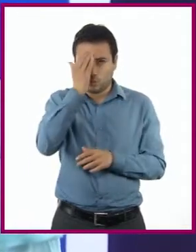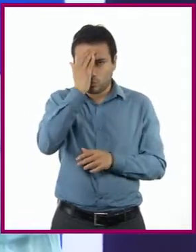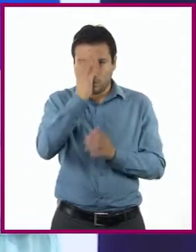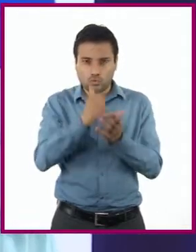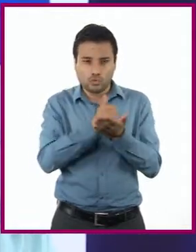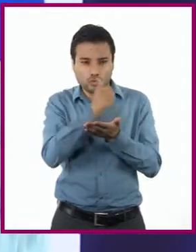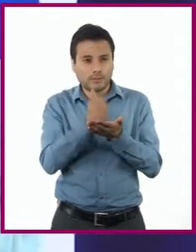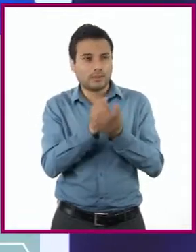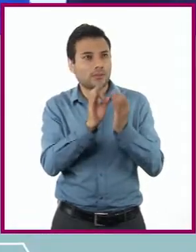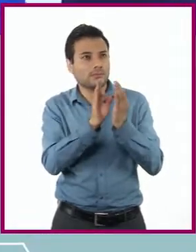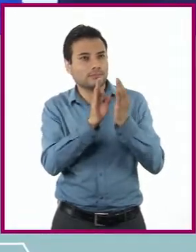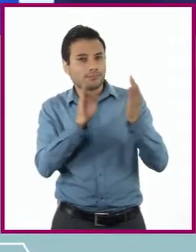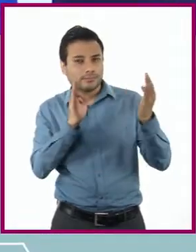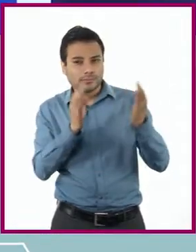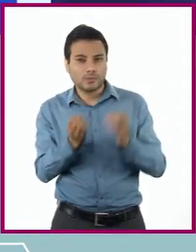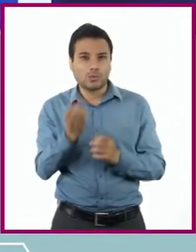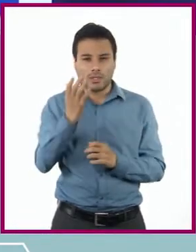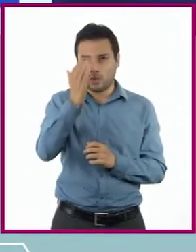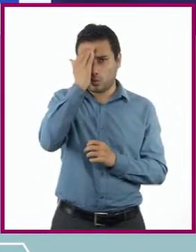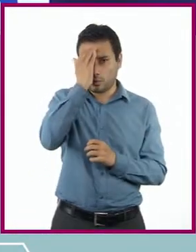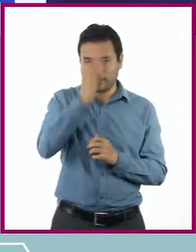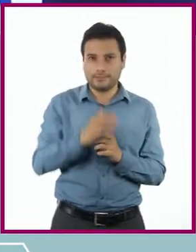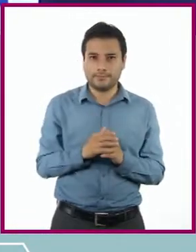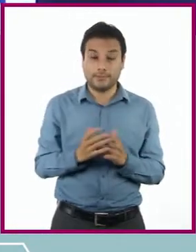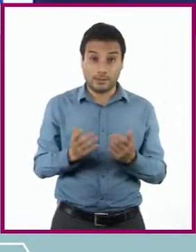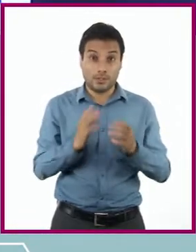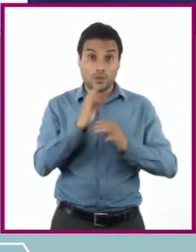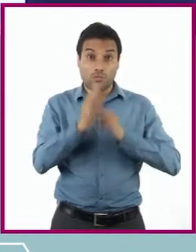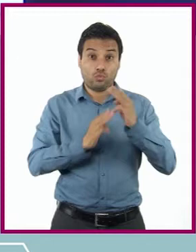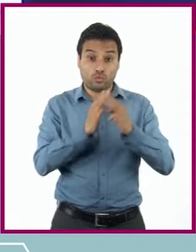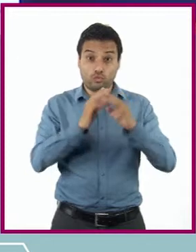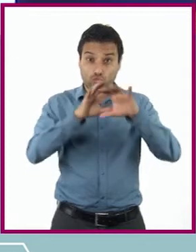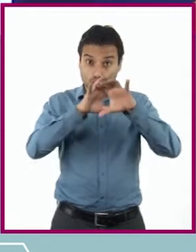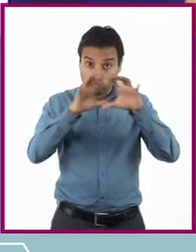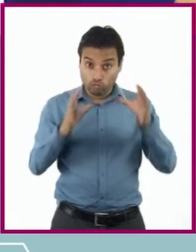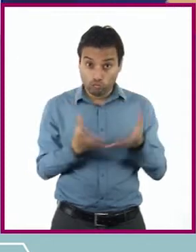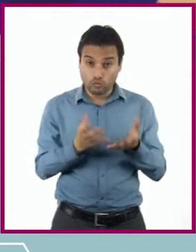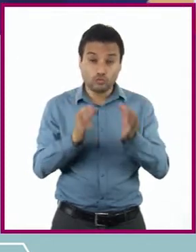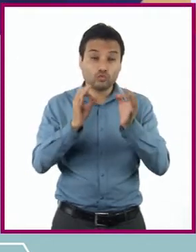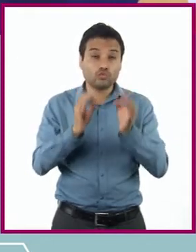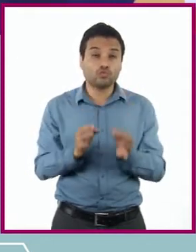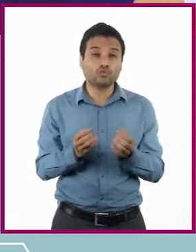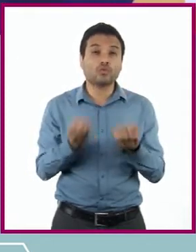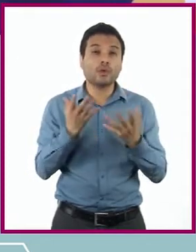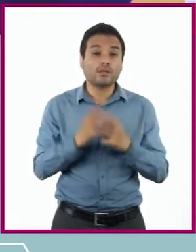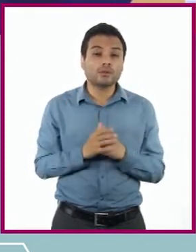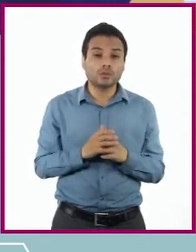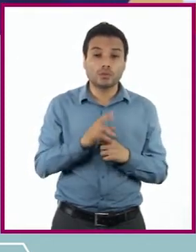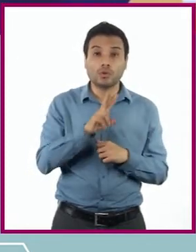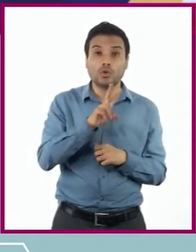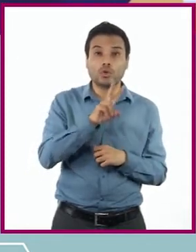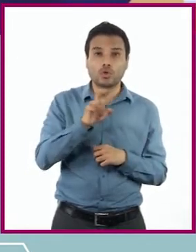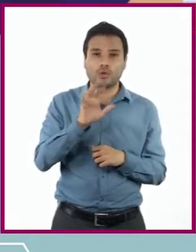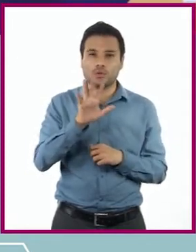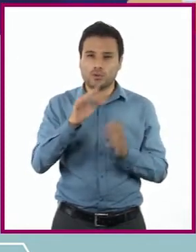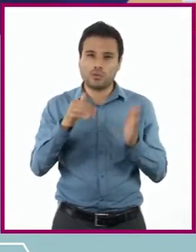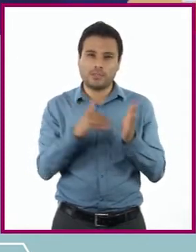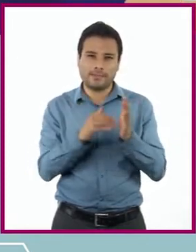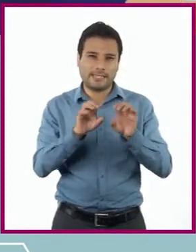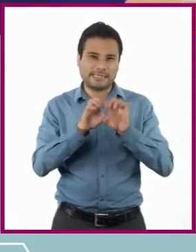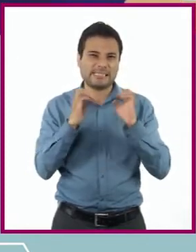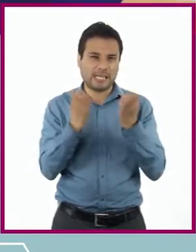Con toda esta información, calculó que la circunferencia de la Tierra debería de ser de 250,000